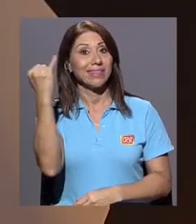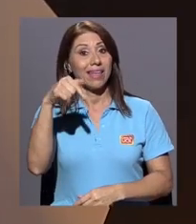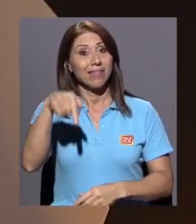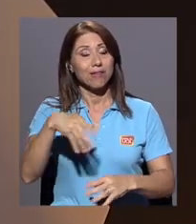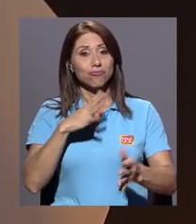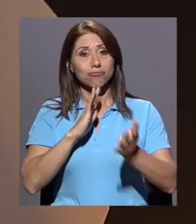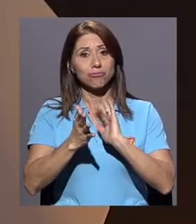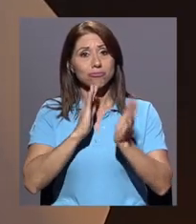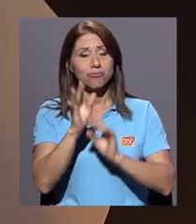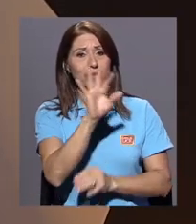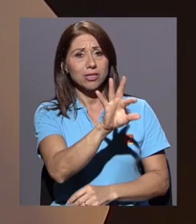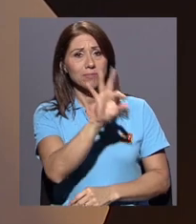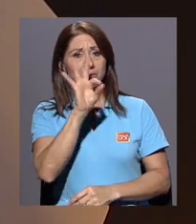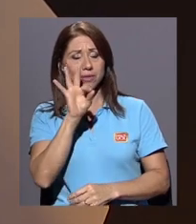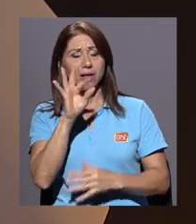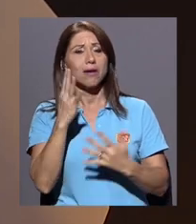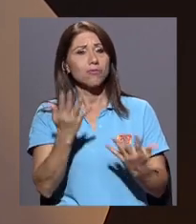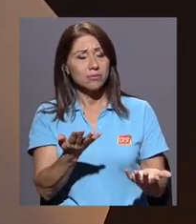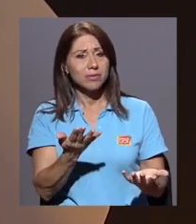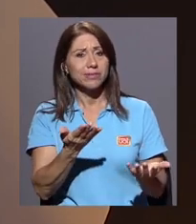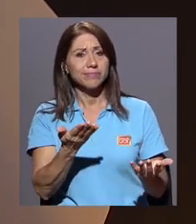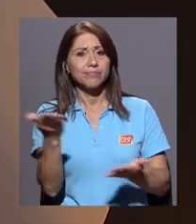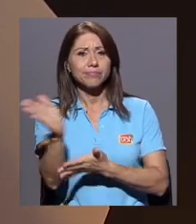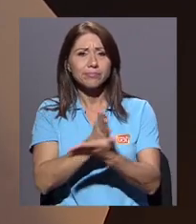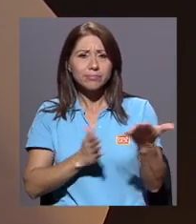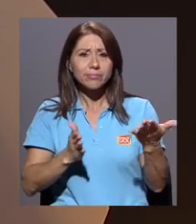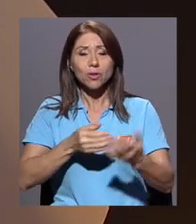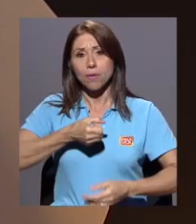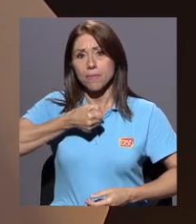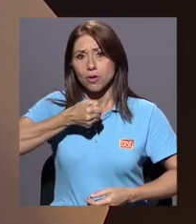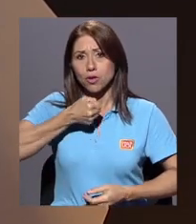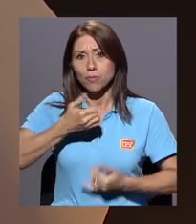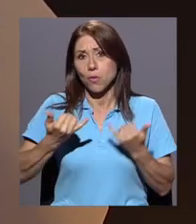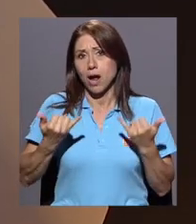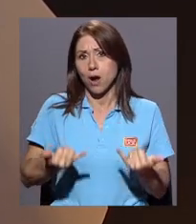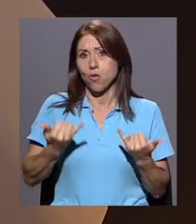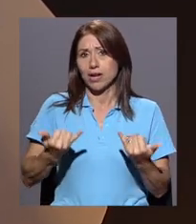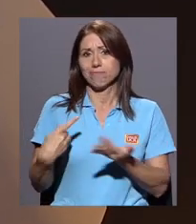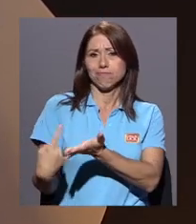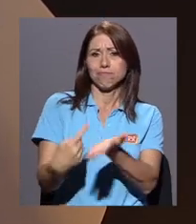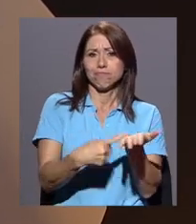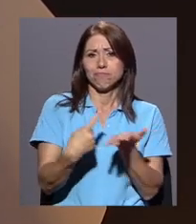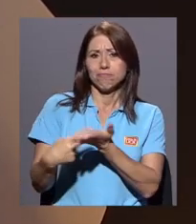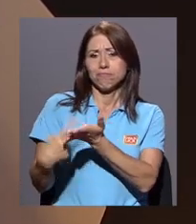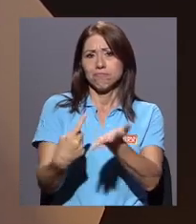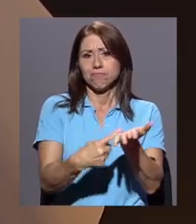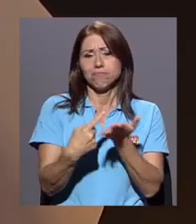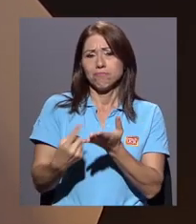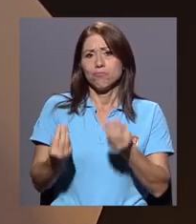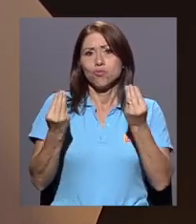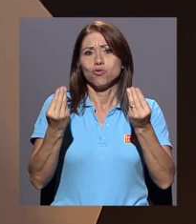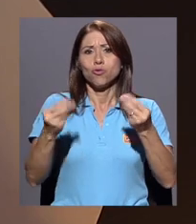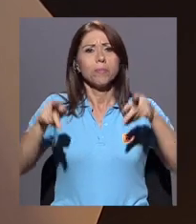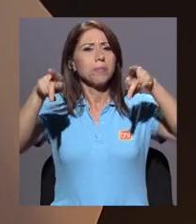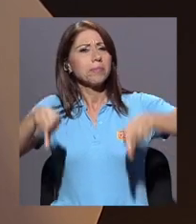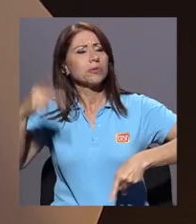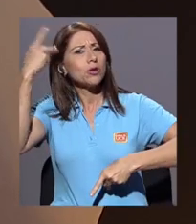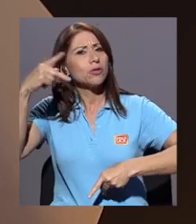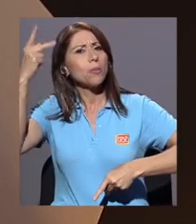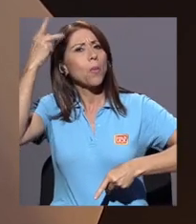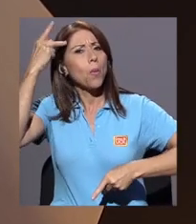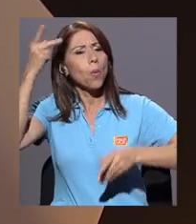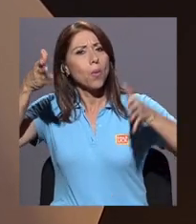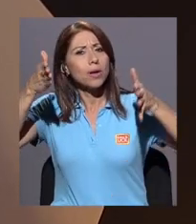conversar e invitarlo es sobre todo sobre algo que en el periodismo se ha puesto mucho sobre la mesa y que los políticos vociferan